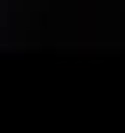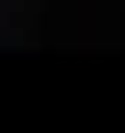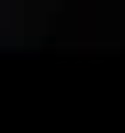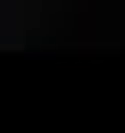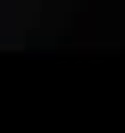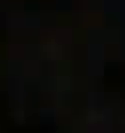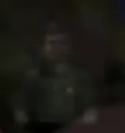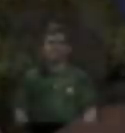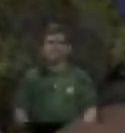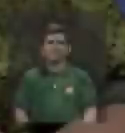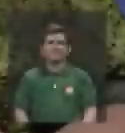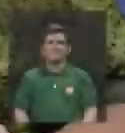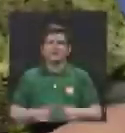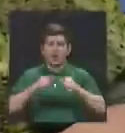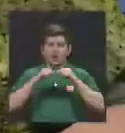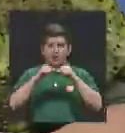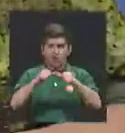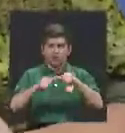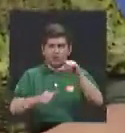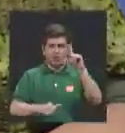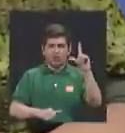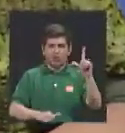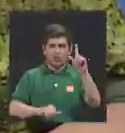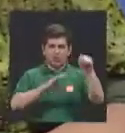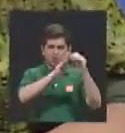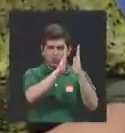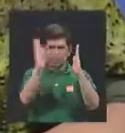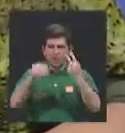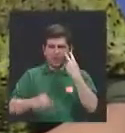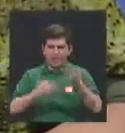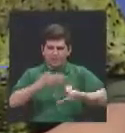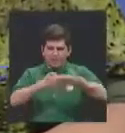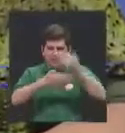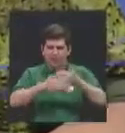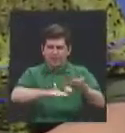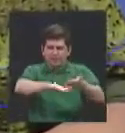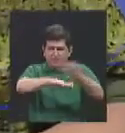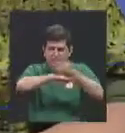El Exendra. Continuamos el lunes de Cinemateca. Acaba de ver un